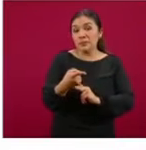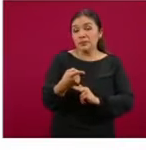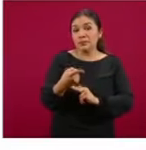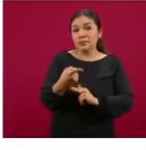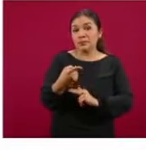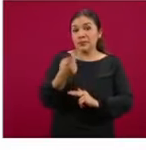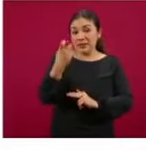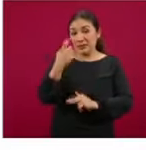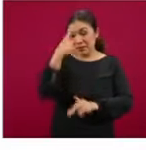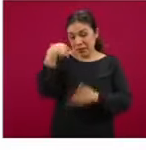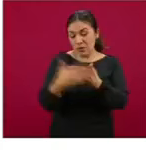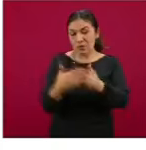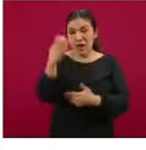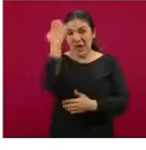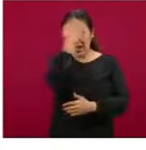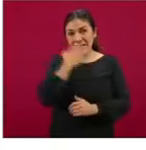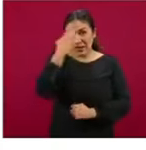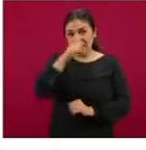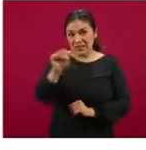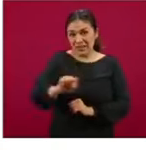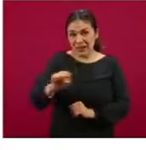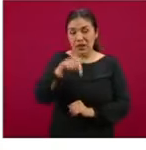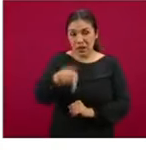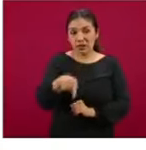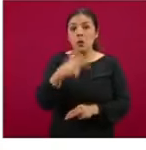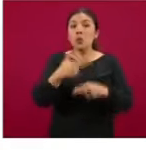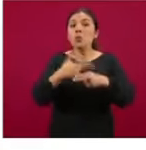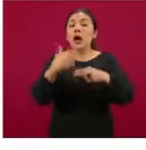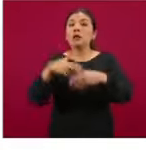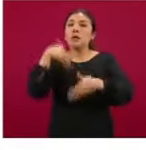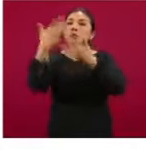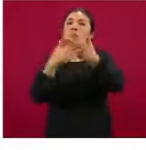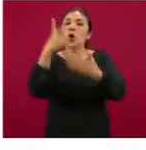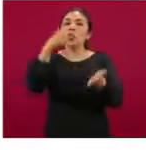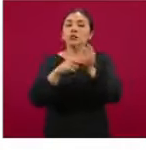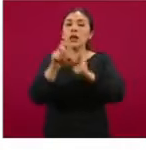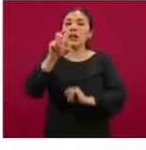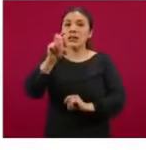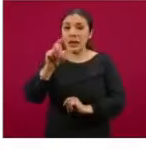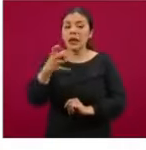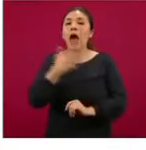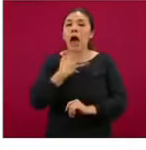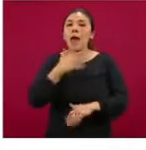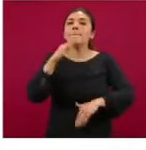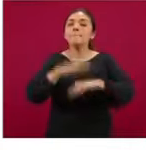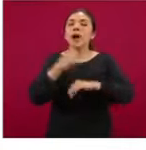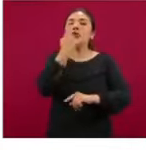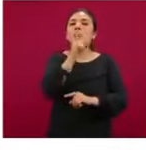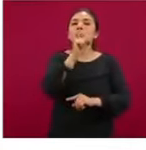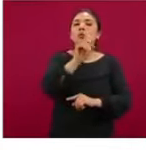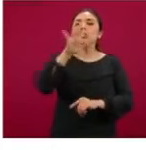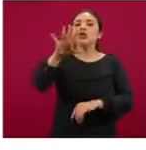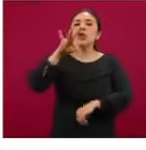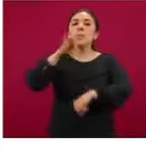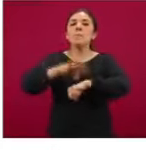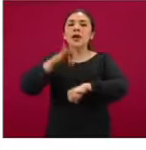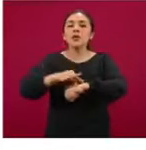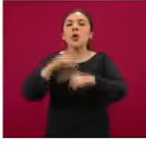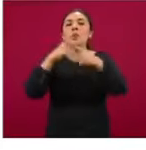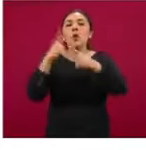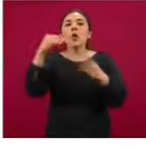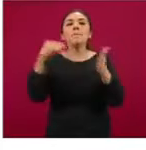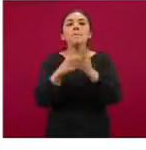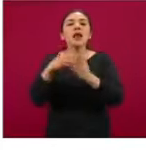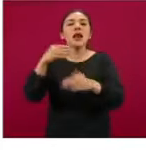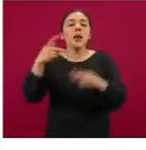esta edición del examen, podemos alcanzar al 2030 1.5 médicos por cada 1.000 habitantes, siendo que en el